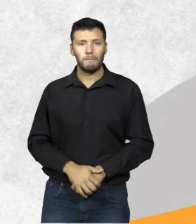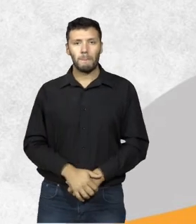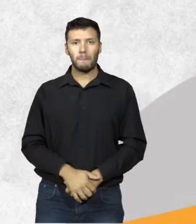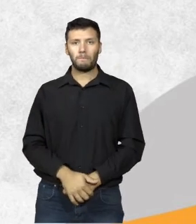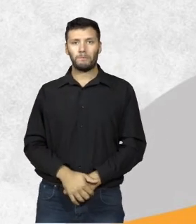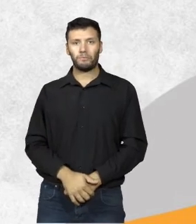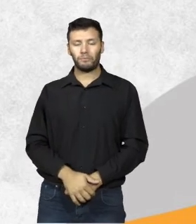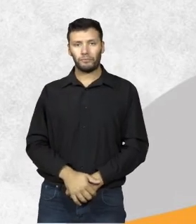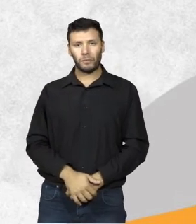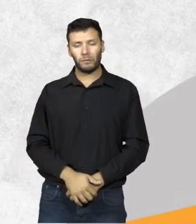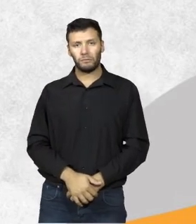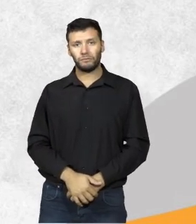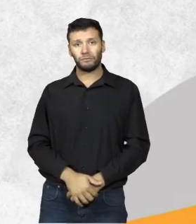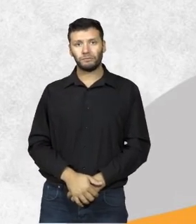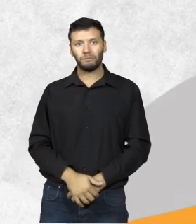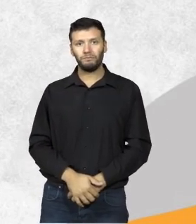La